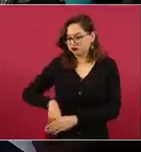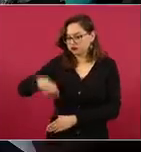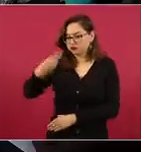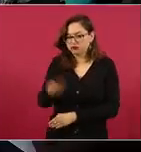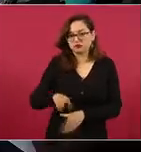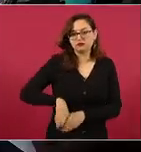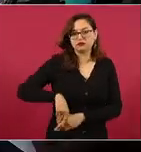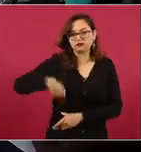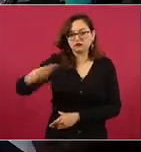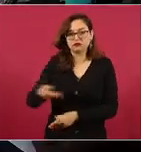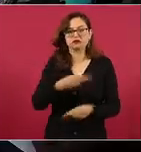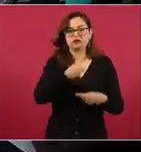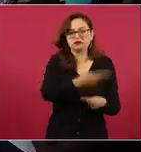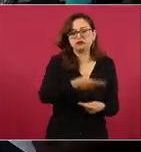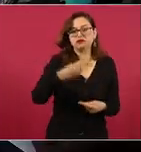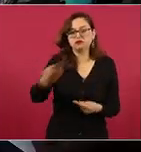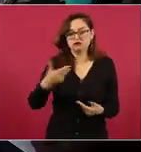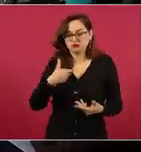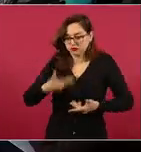por casa. Soy